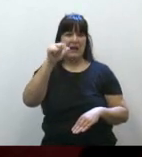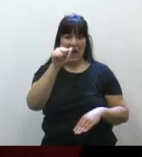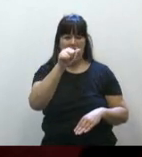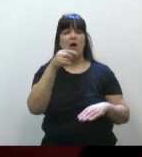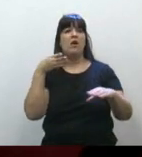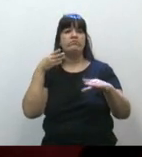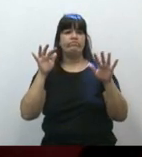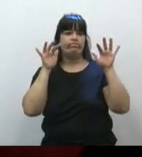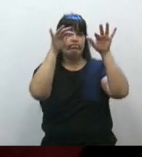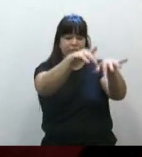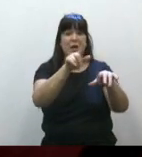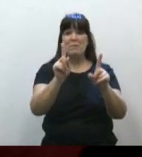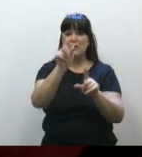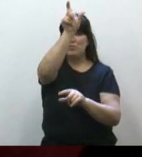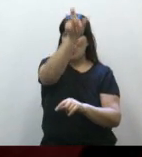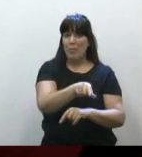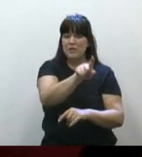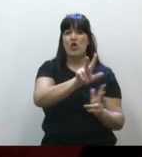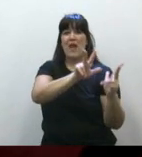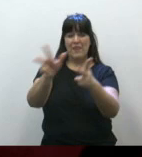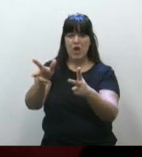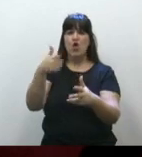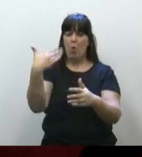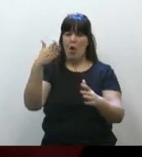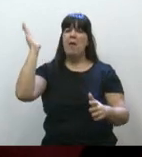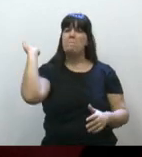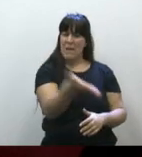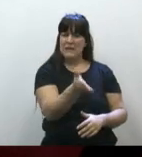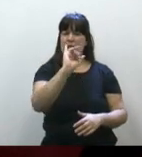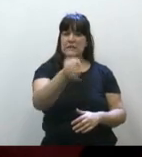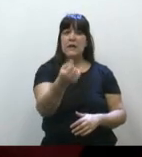unamuno dijo vencerán pero no convencerán